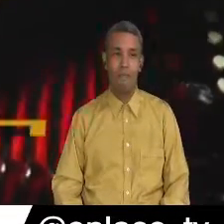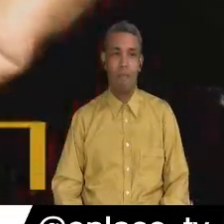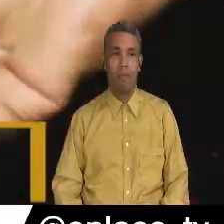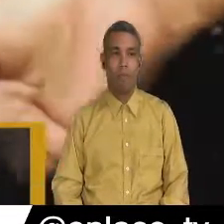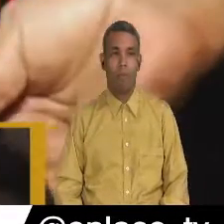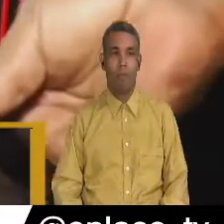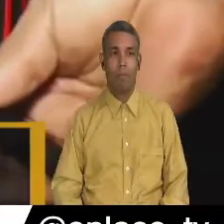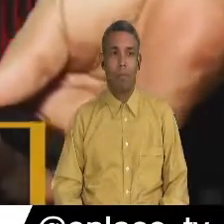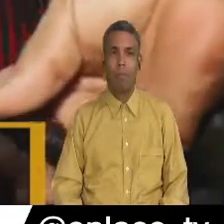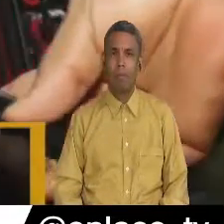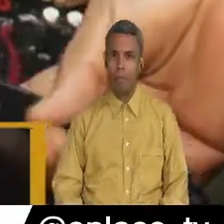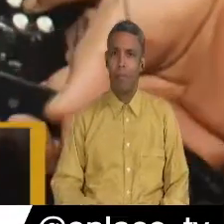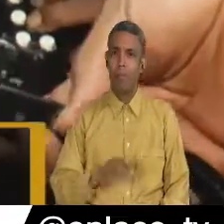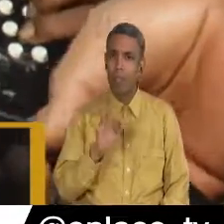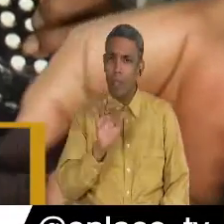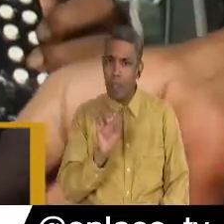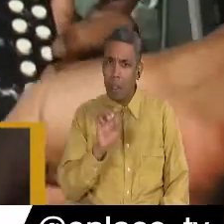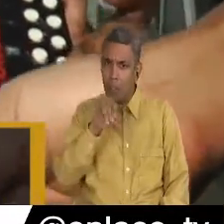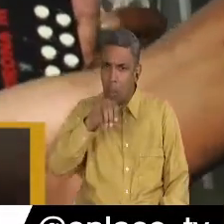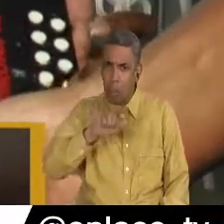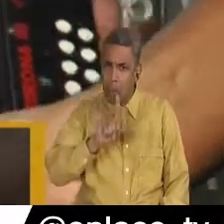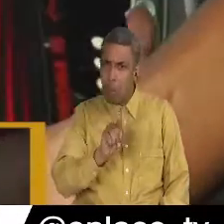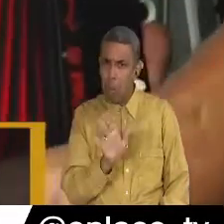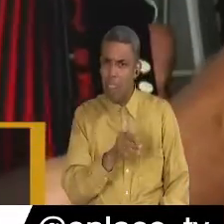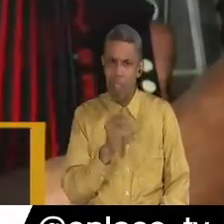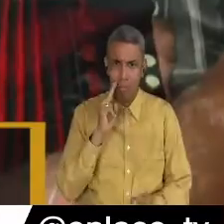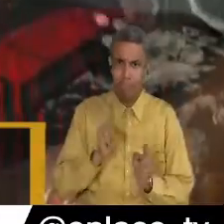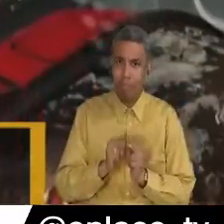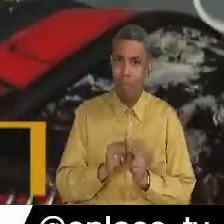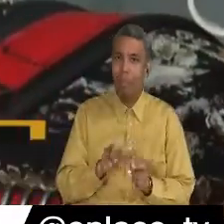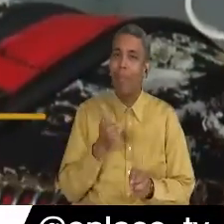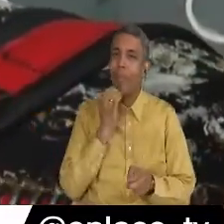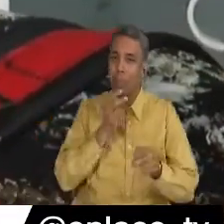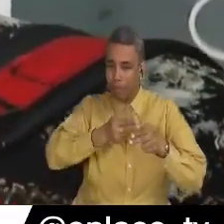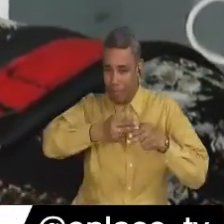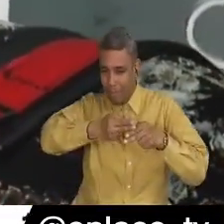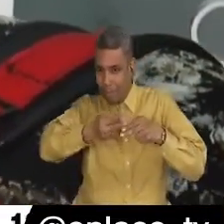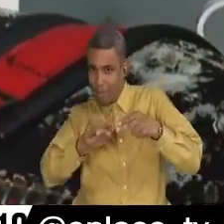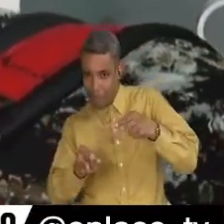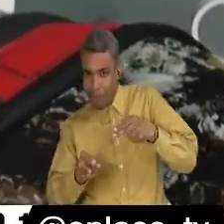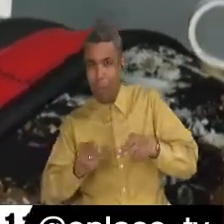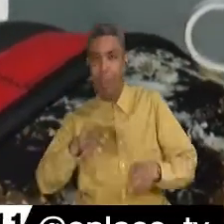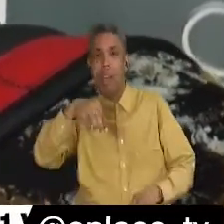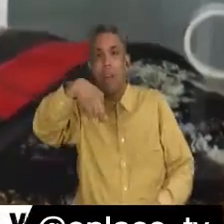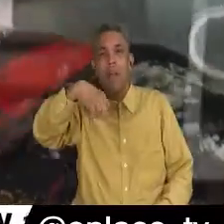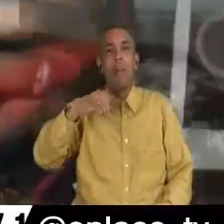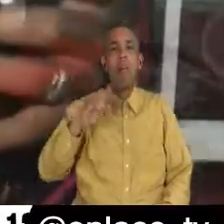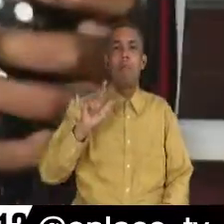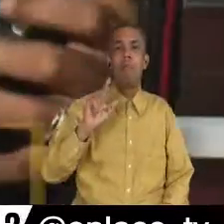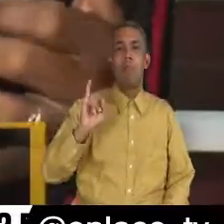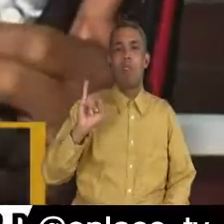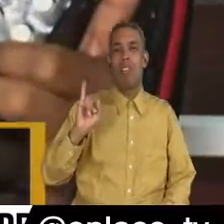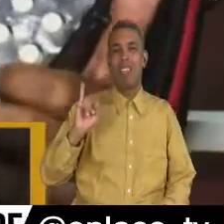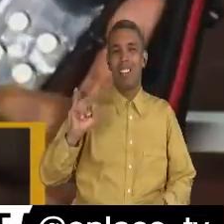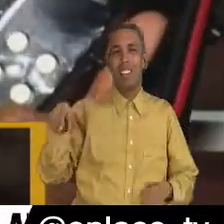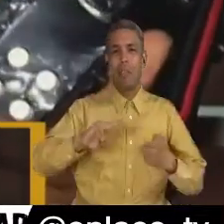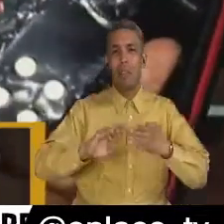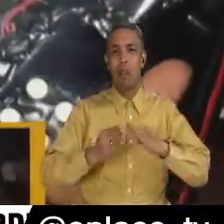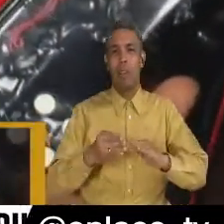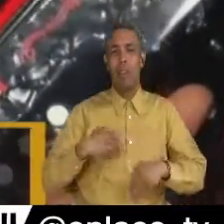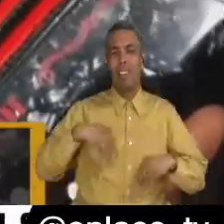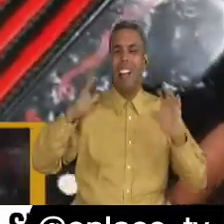Si decimos Tomás Enrique Oviedo, quizás su nombre no diga nada, pero si mencionamos al Poli, todos sabemos que se trata del acordeonero más viejo que tiene Barranca Bermeja